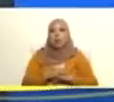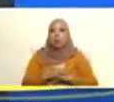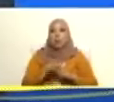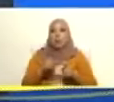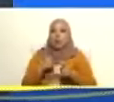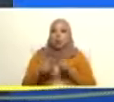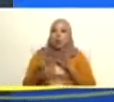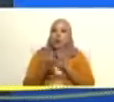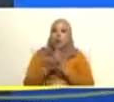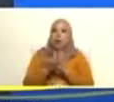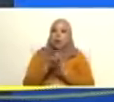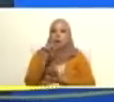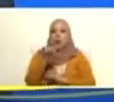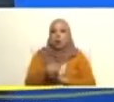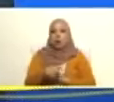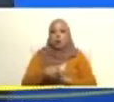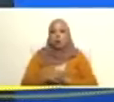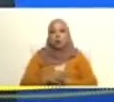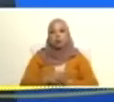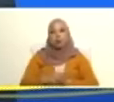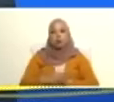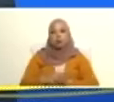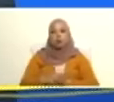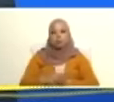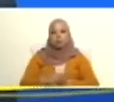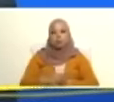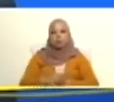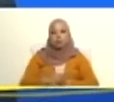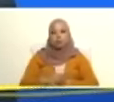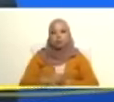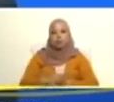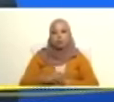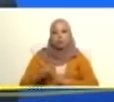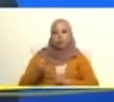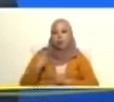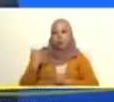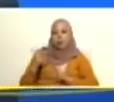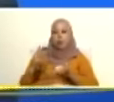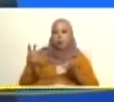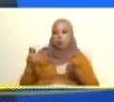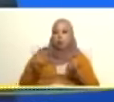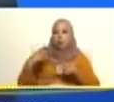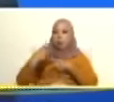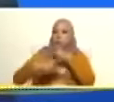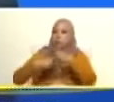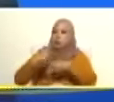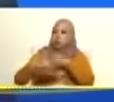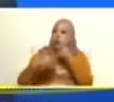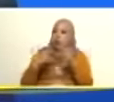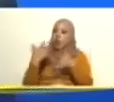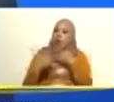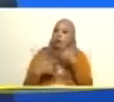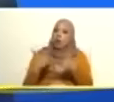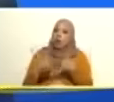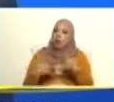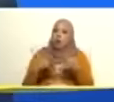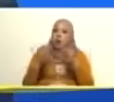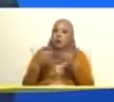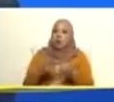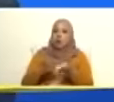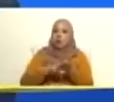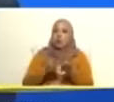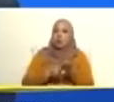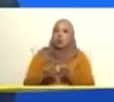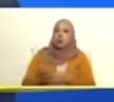ley que garantiza la nueva etapa de la actividad de seguros en